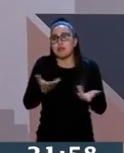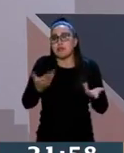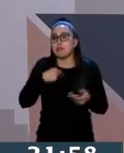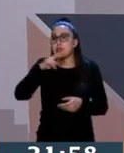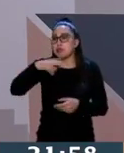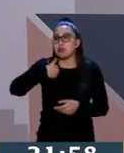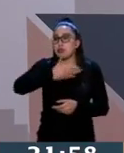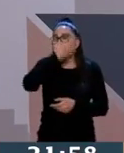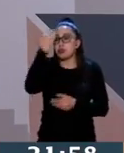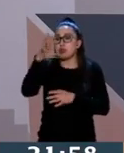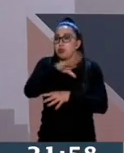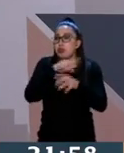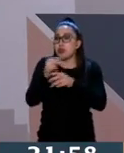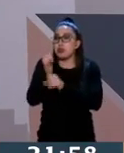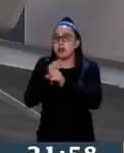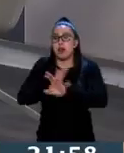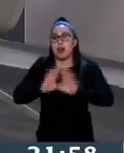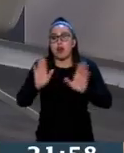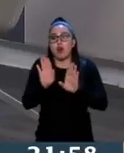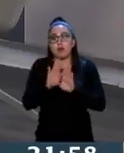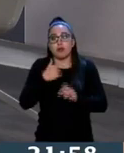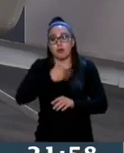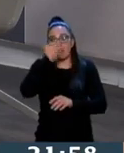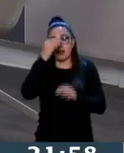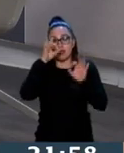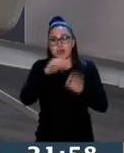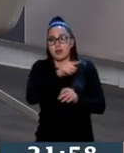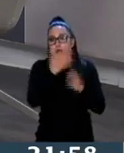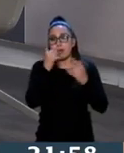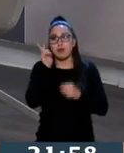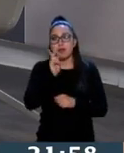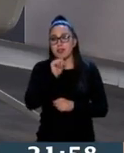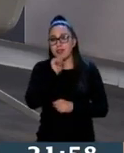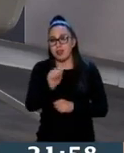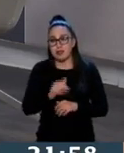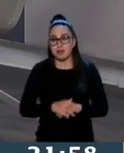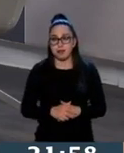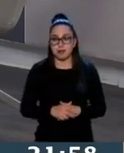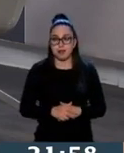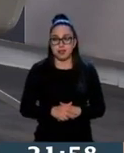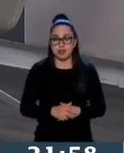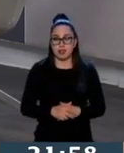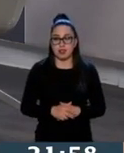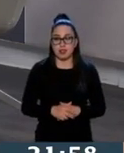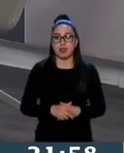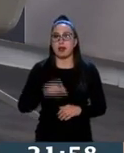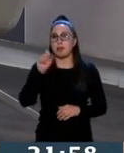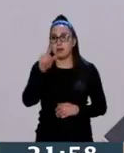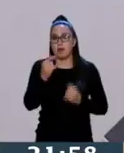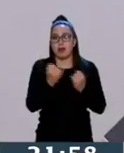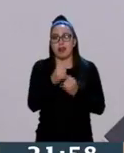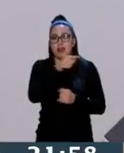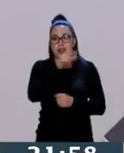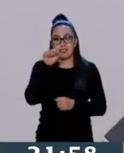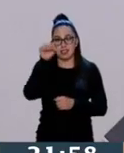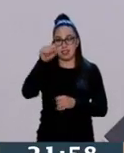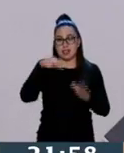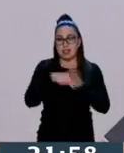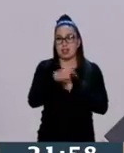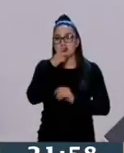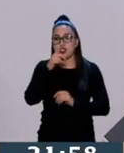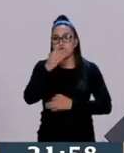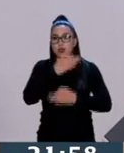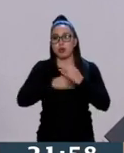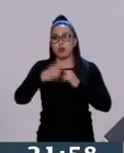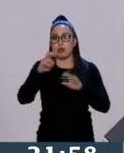toda esta investigación, pero él es el que no tiene la evidencia. Y que un poco lo que ha venido sosteniendo es que todo se trata de un tema